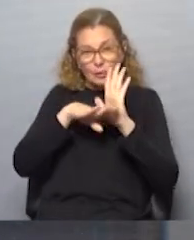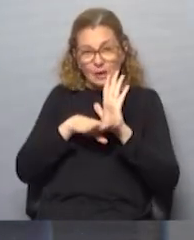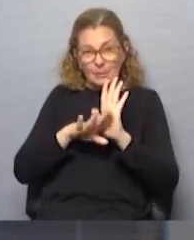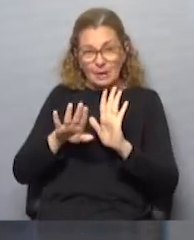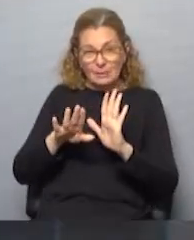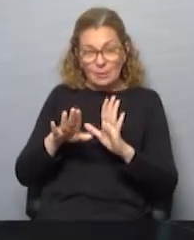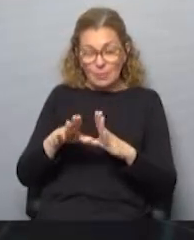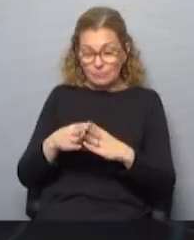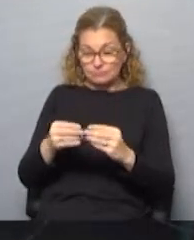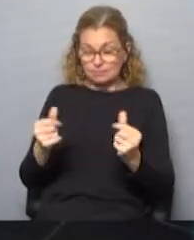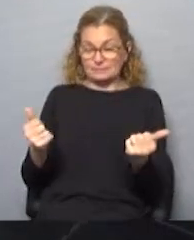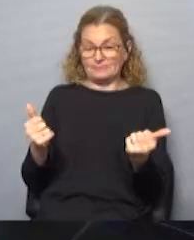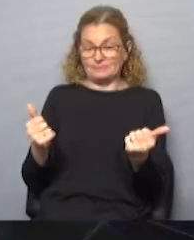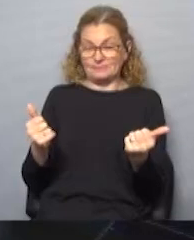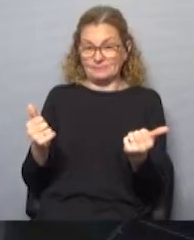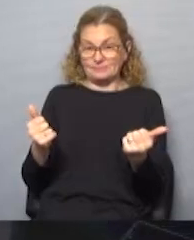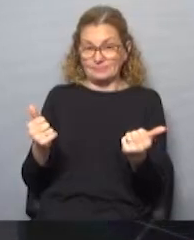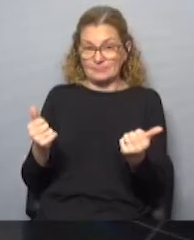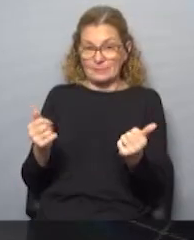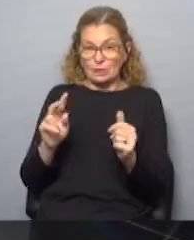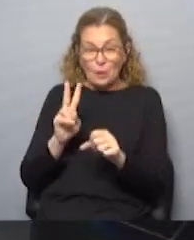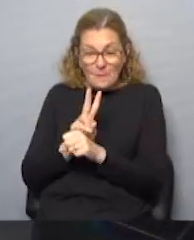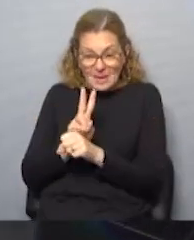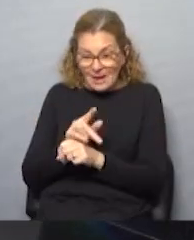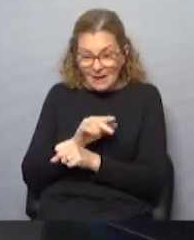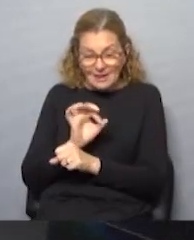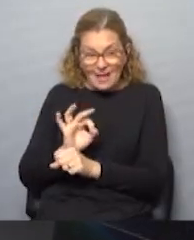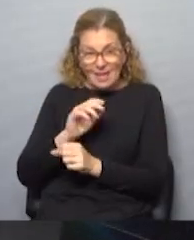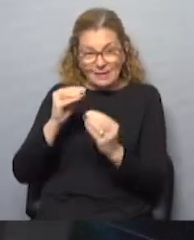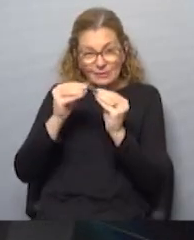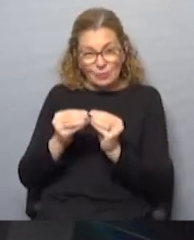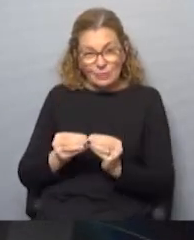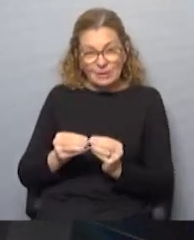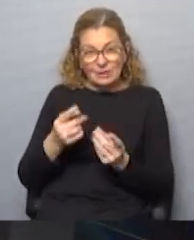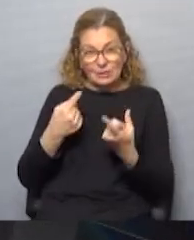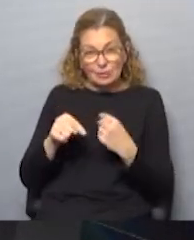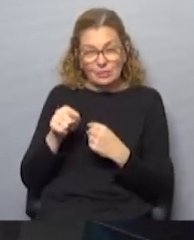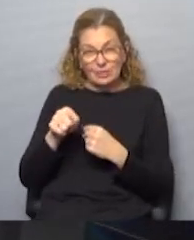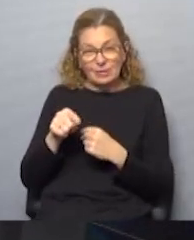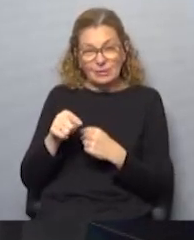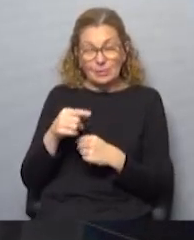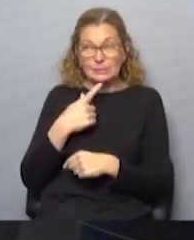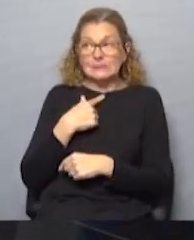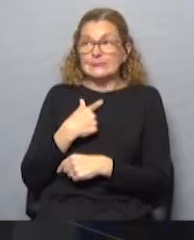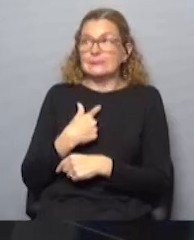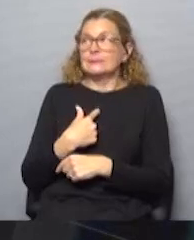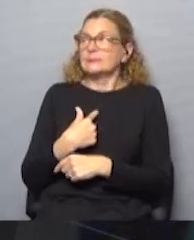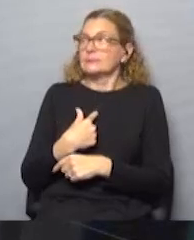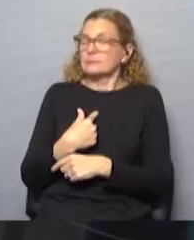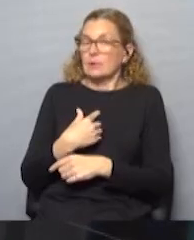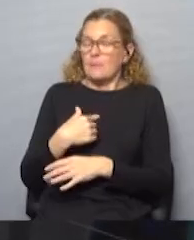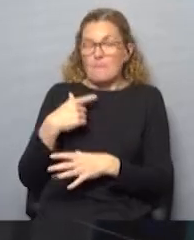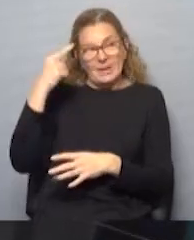de financiado sino mejor dicho no contemplados en esta rendición de cuentas entonces si el sabor pasó de ser de